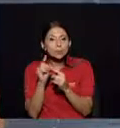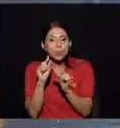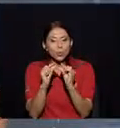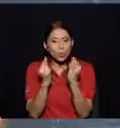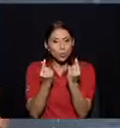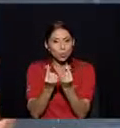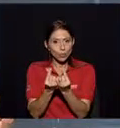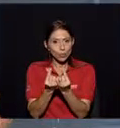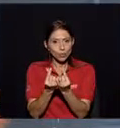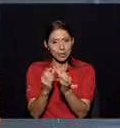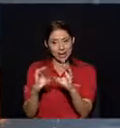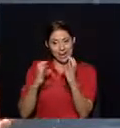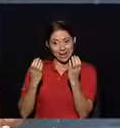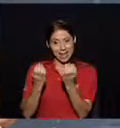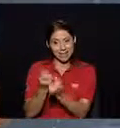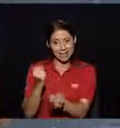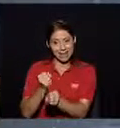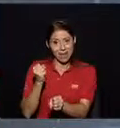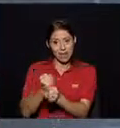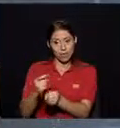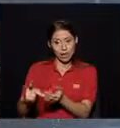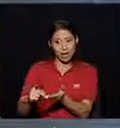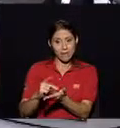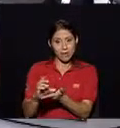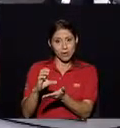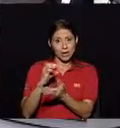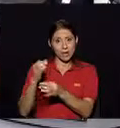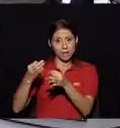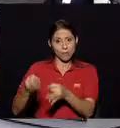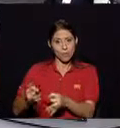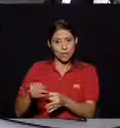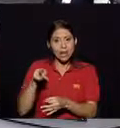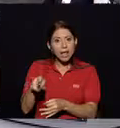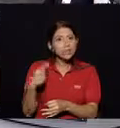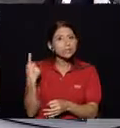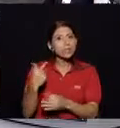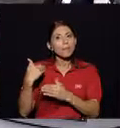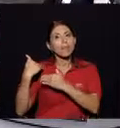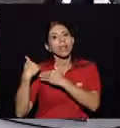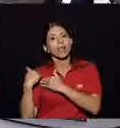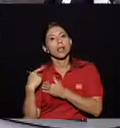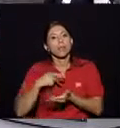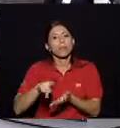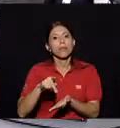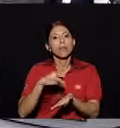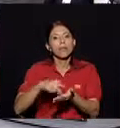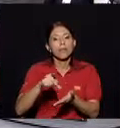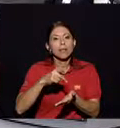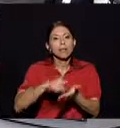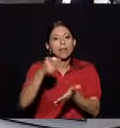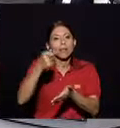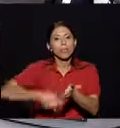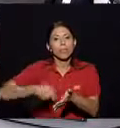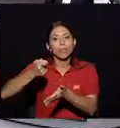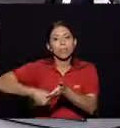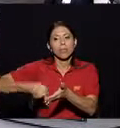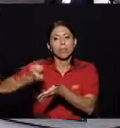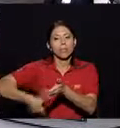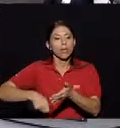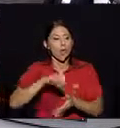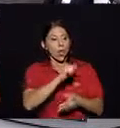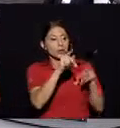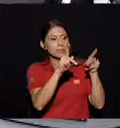clase trabajadora remunerada formal, sea la que siga cargando con el grueso de los impuestos, mientras otros grupos